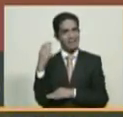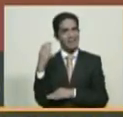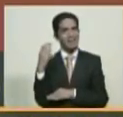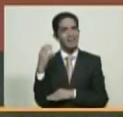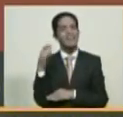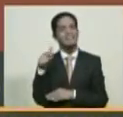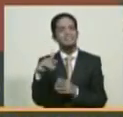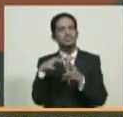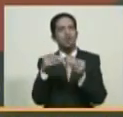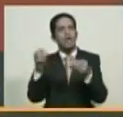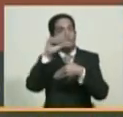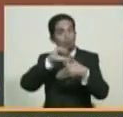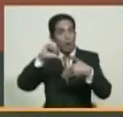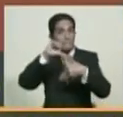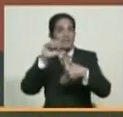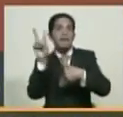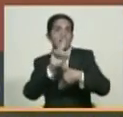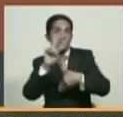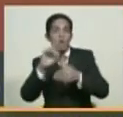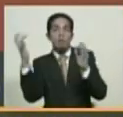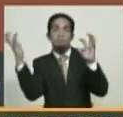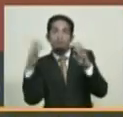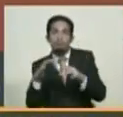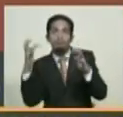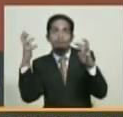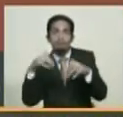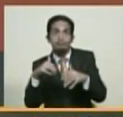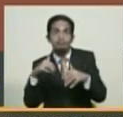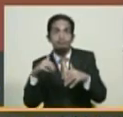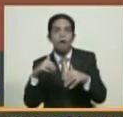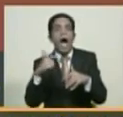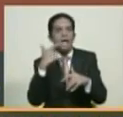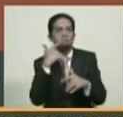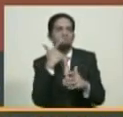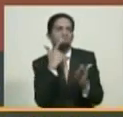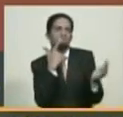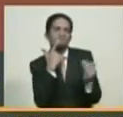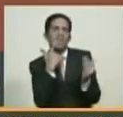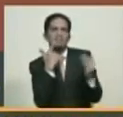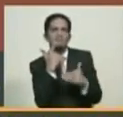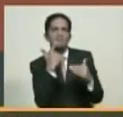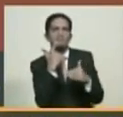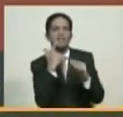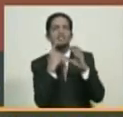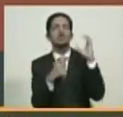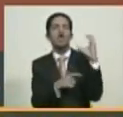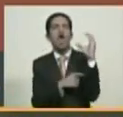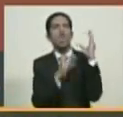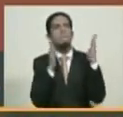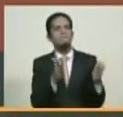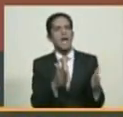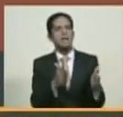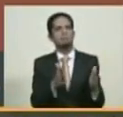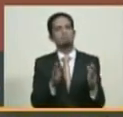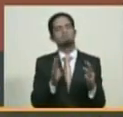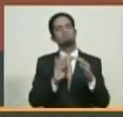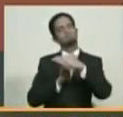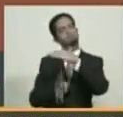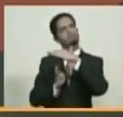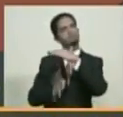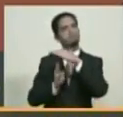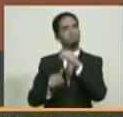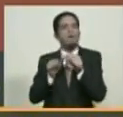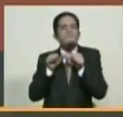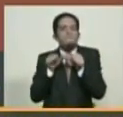en Sudamérica, ha visto reflejado en el número de colombianos que vienen a Venezuela y se quedan en nuestro